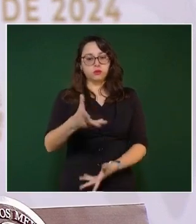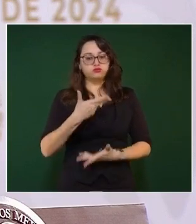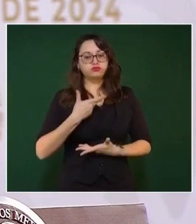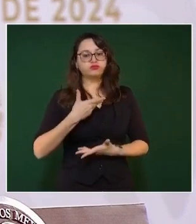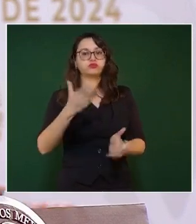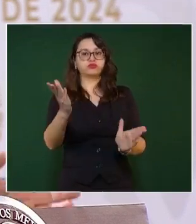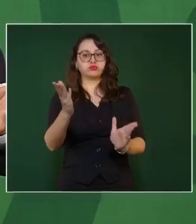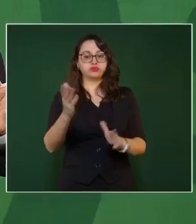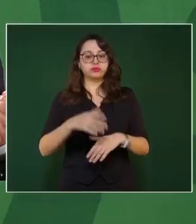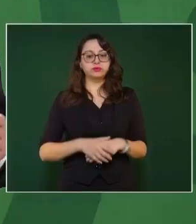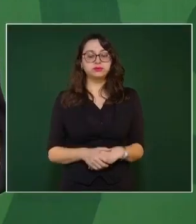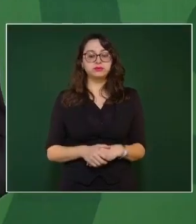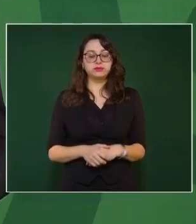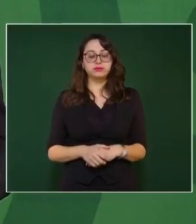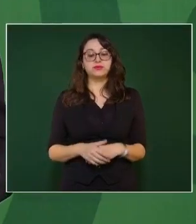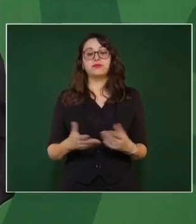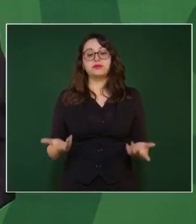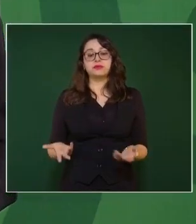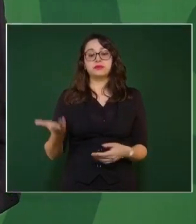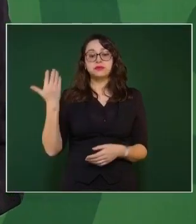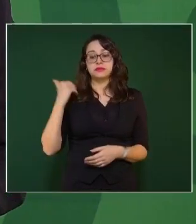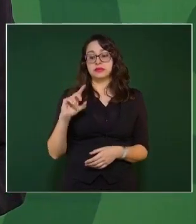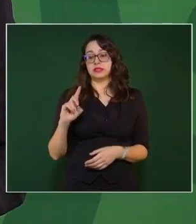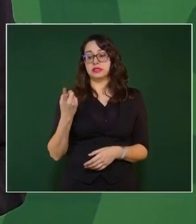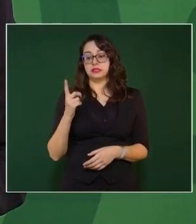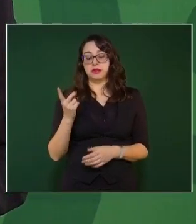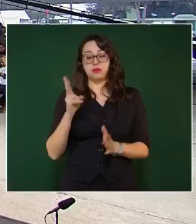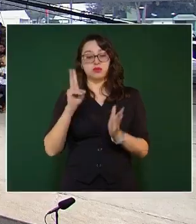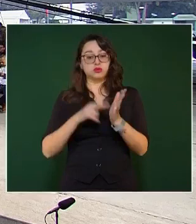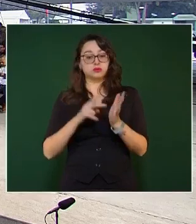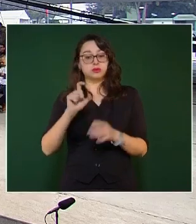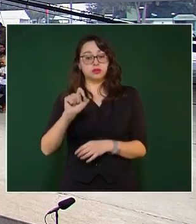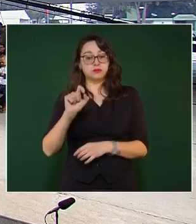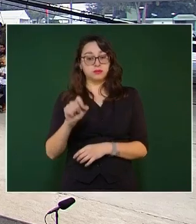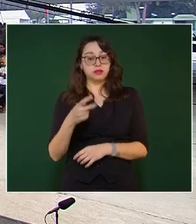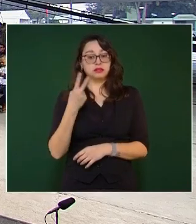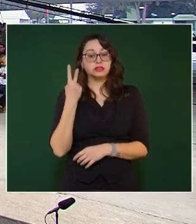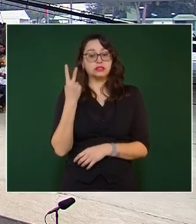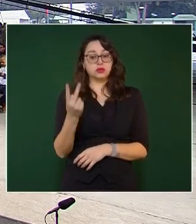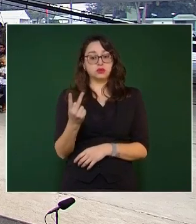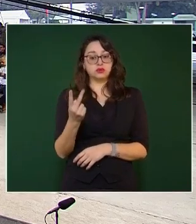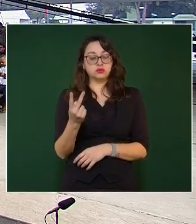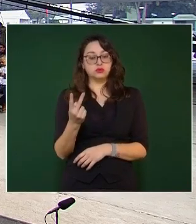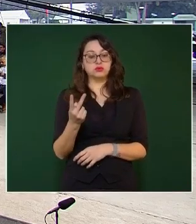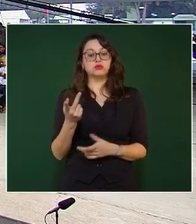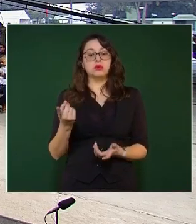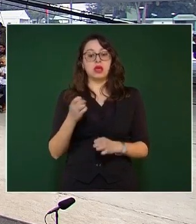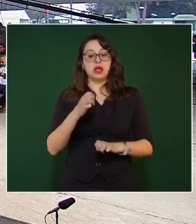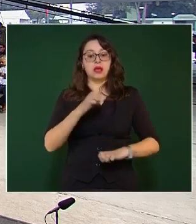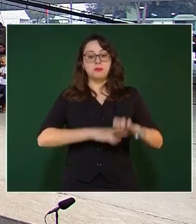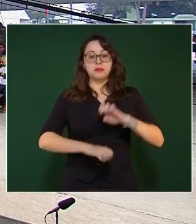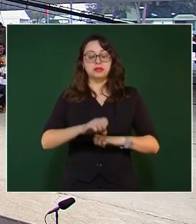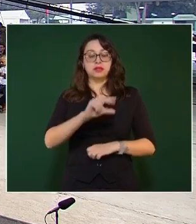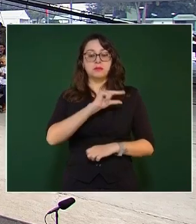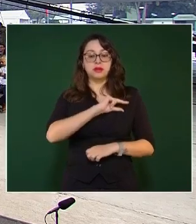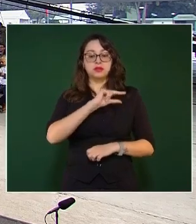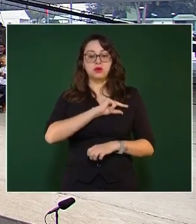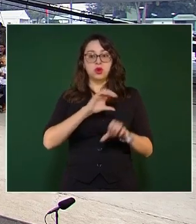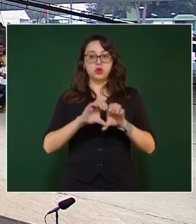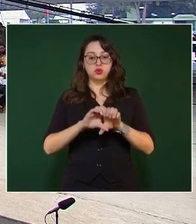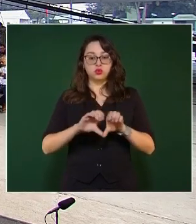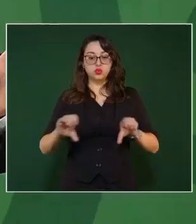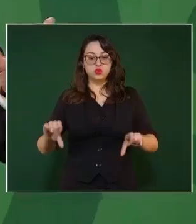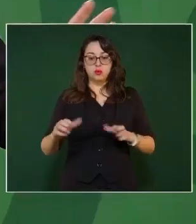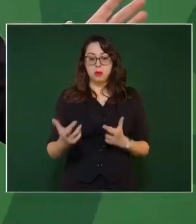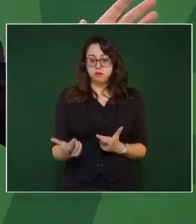metropolitana. Ustedes recordarán, en diciembre del 2022, hubo una empresa privada, rompe un tubo y